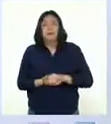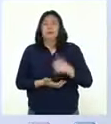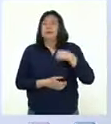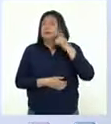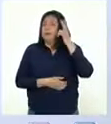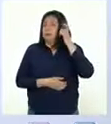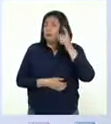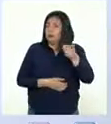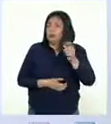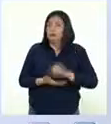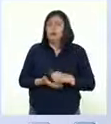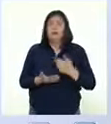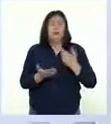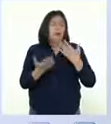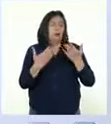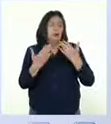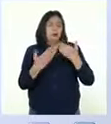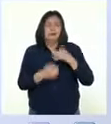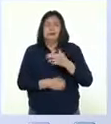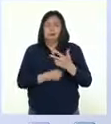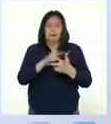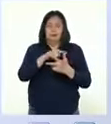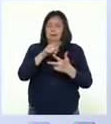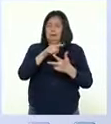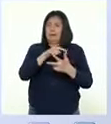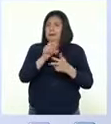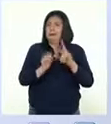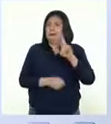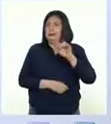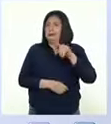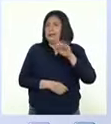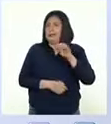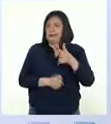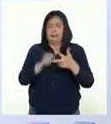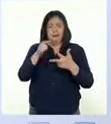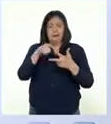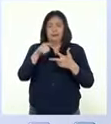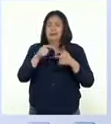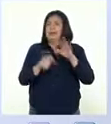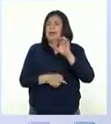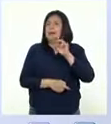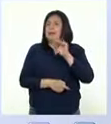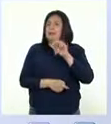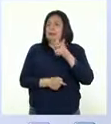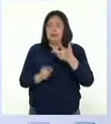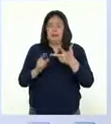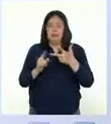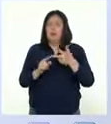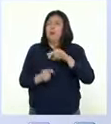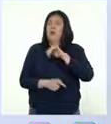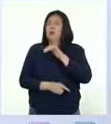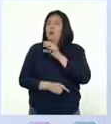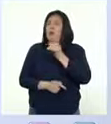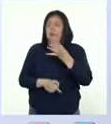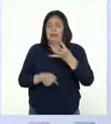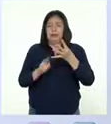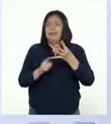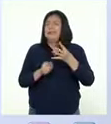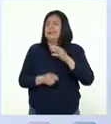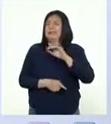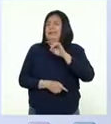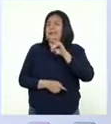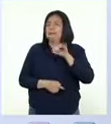ello escucharemos un diálogo entre Raquel, nuestra amiga de Flor Azul, Camila, Joaquín y